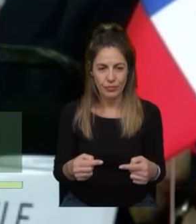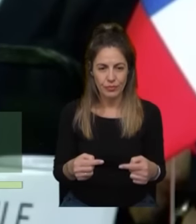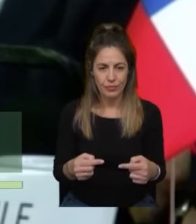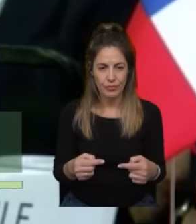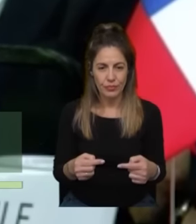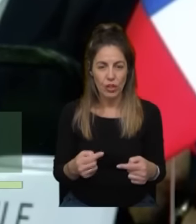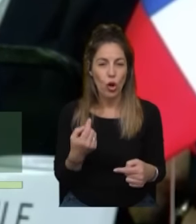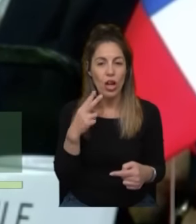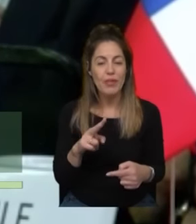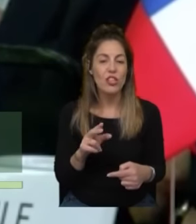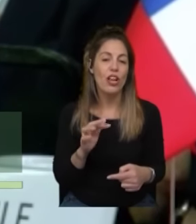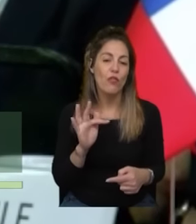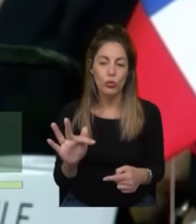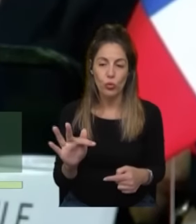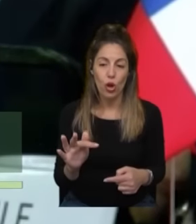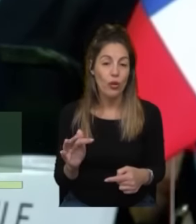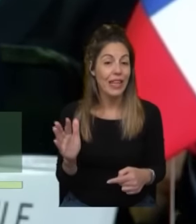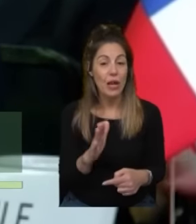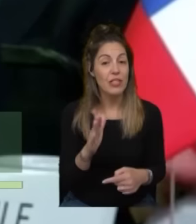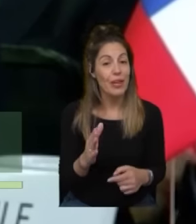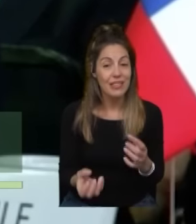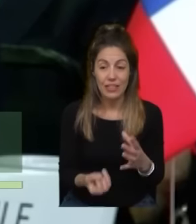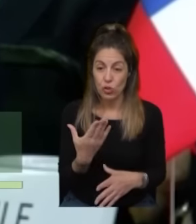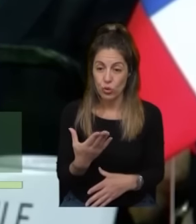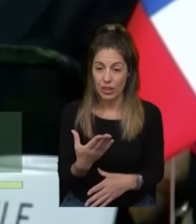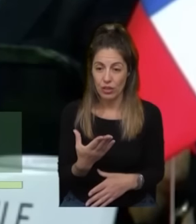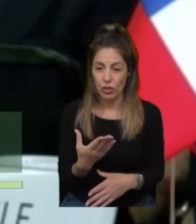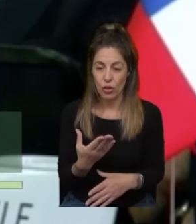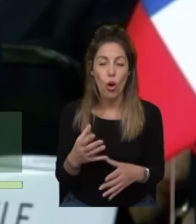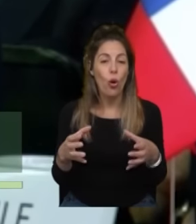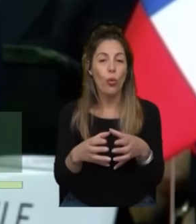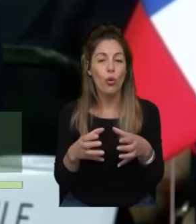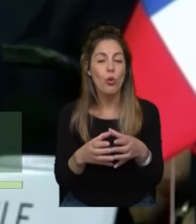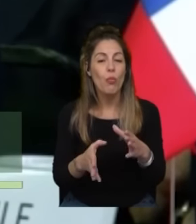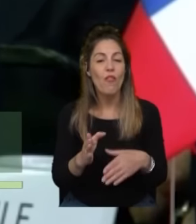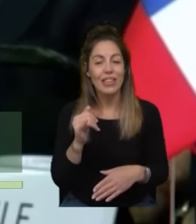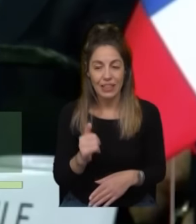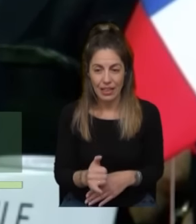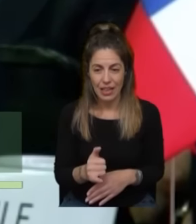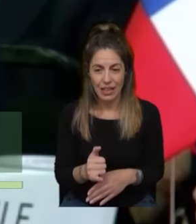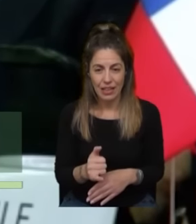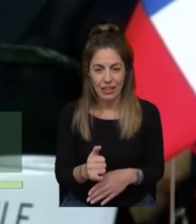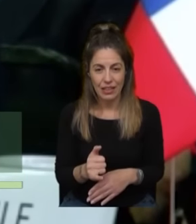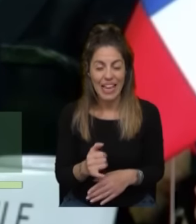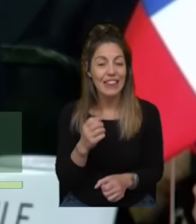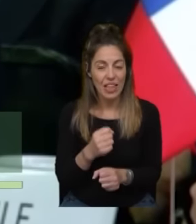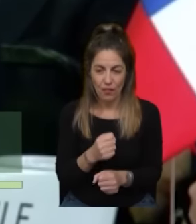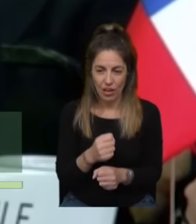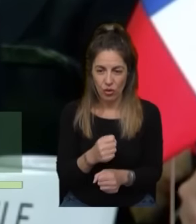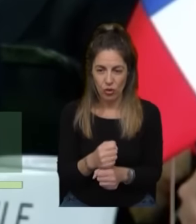con la visión prospectiva de las amenazas emergentes. Grupo que va a tener sobre sus hombros la tarea